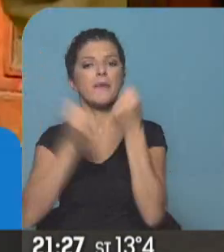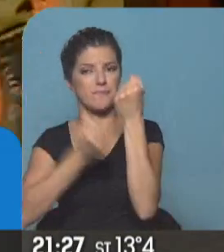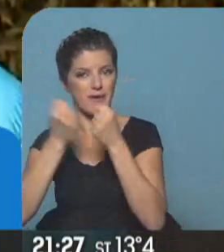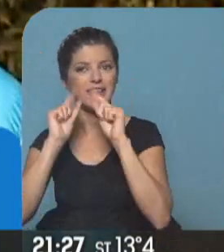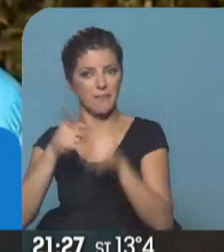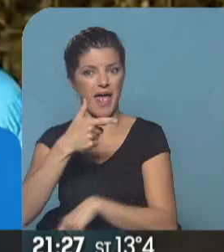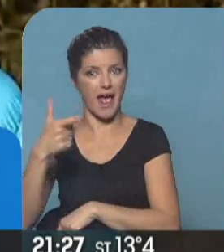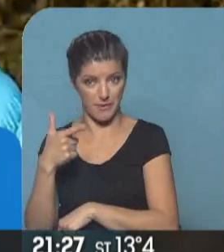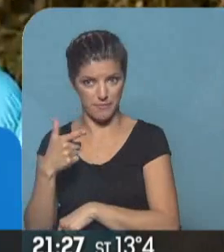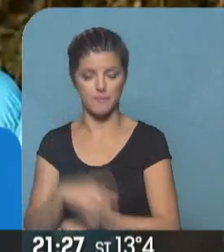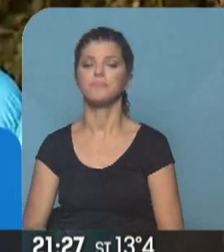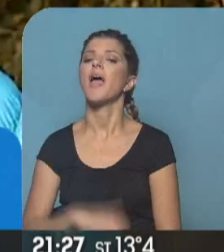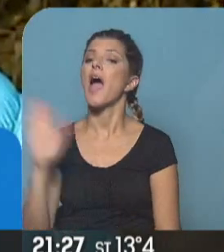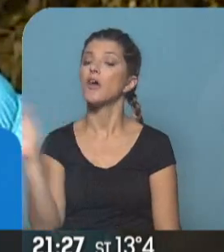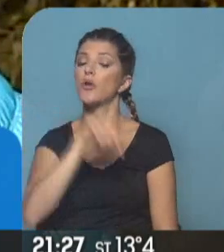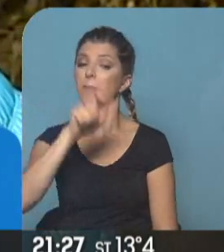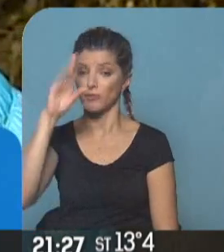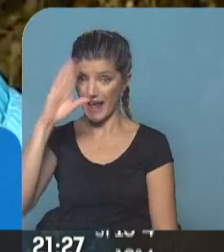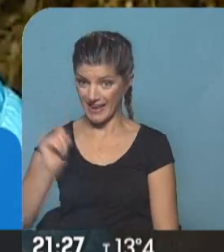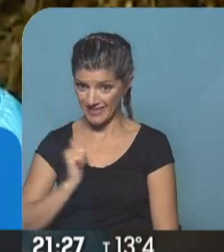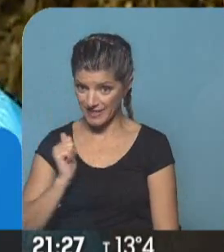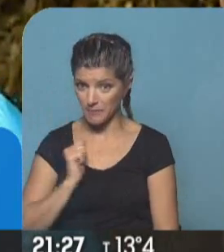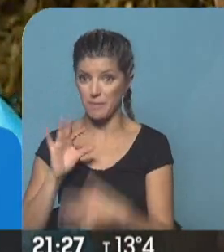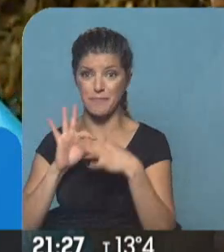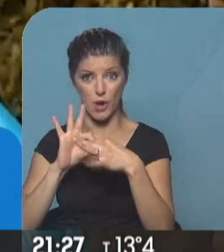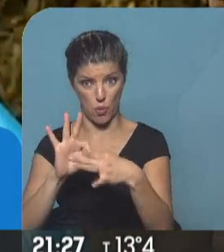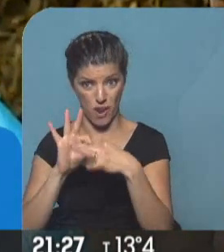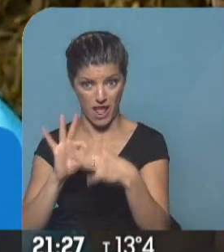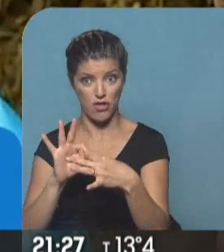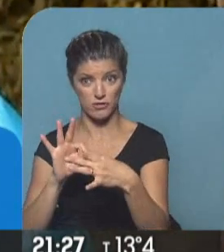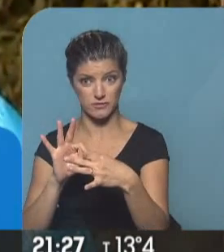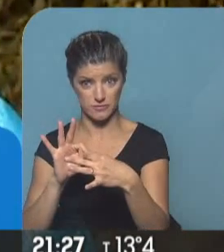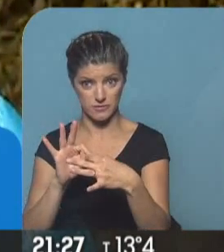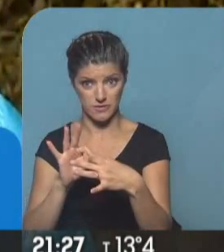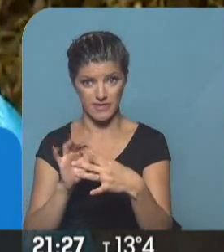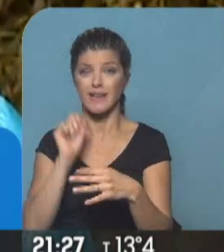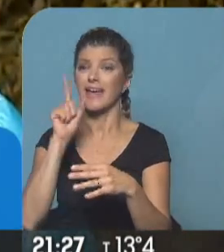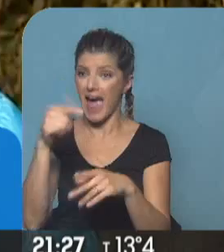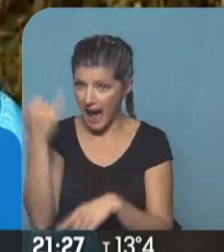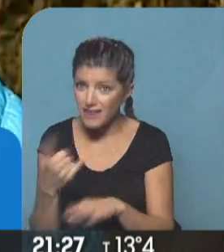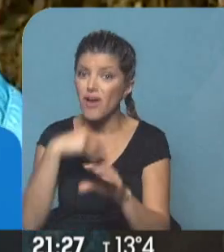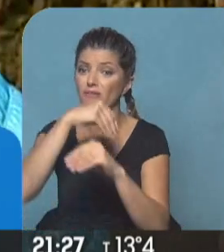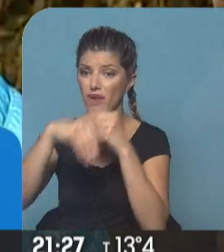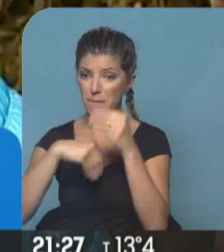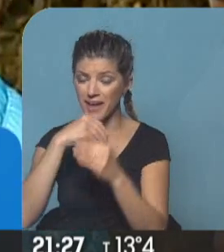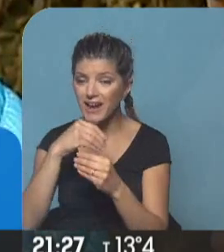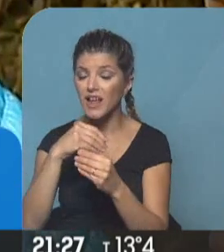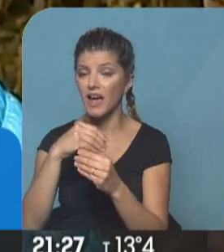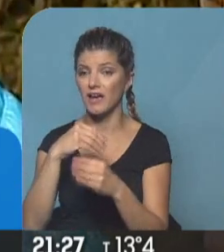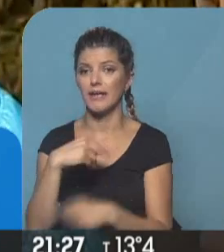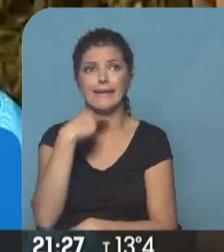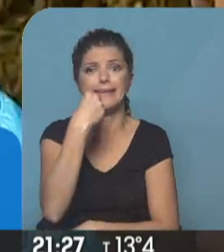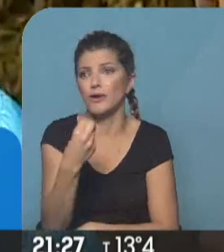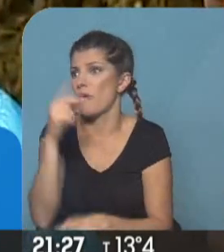A todos los gendarmes que están involucrados, ya que están, digamos, para que tienen una familia, que tienen